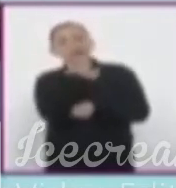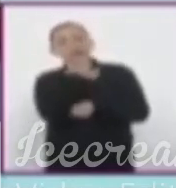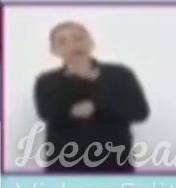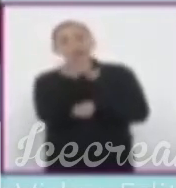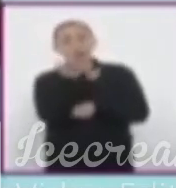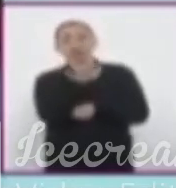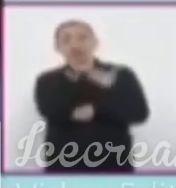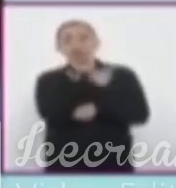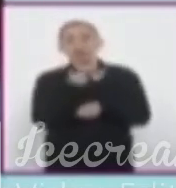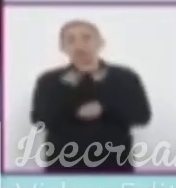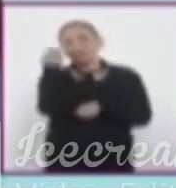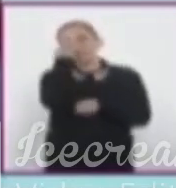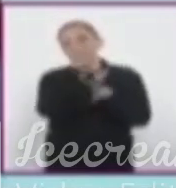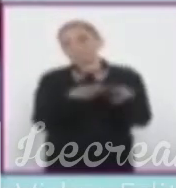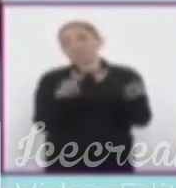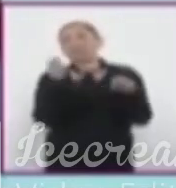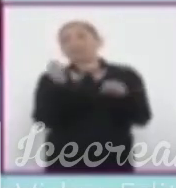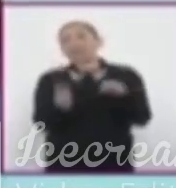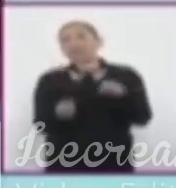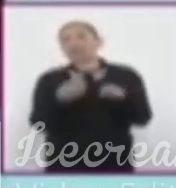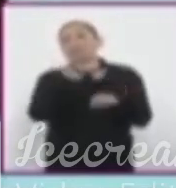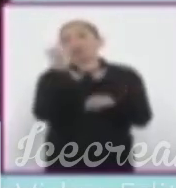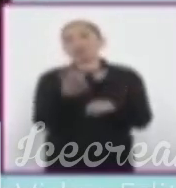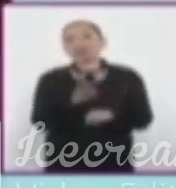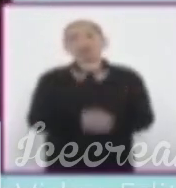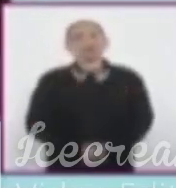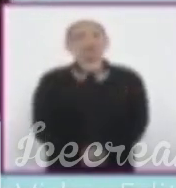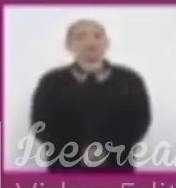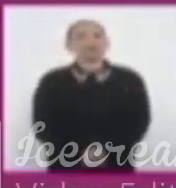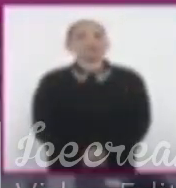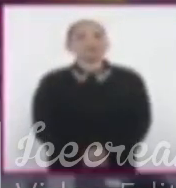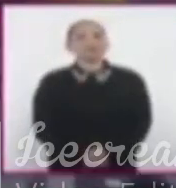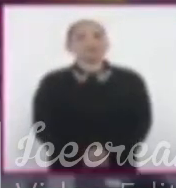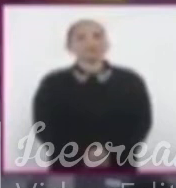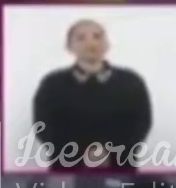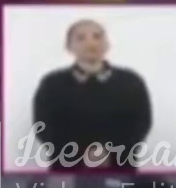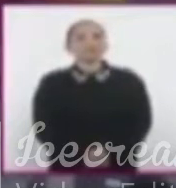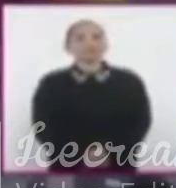para ello debe analizar qué implican los porcentajes.